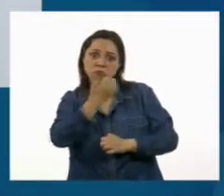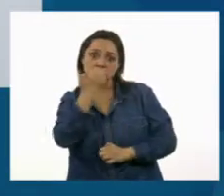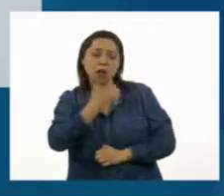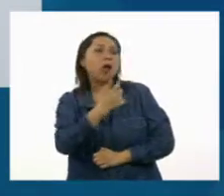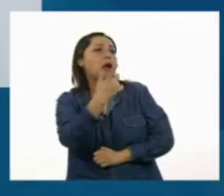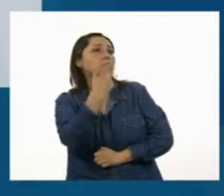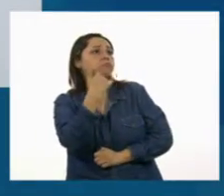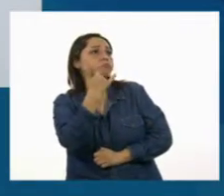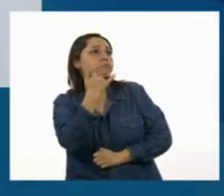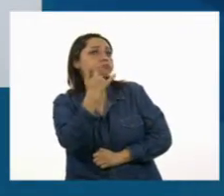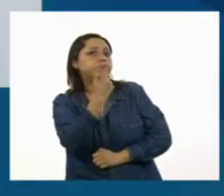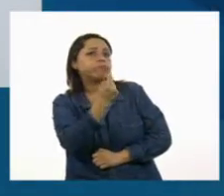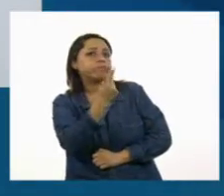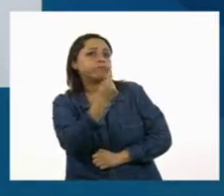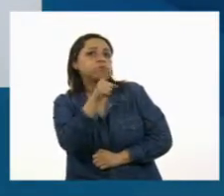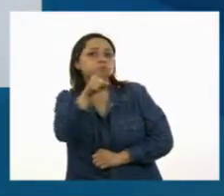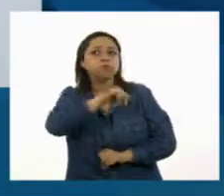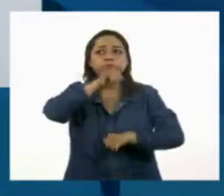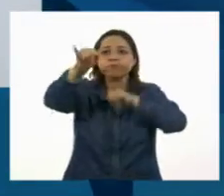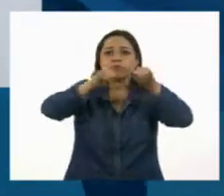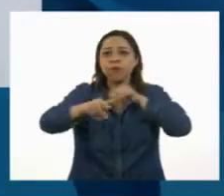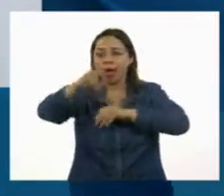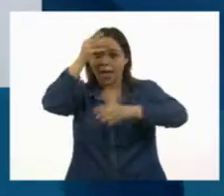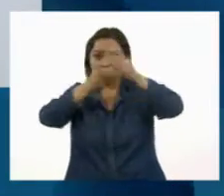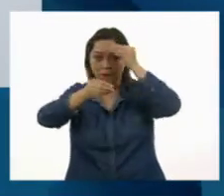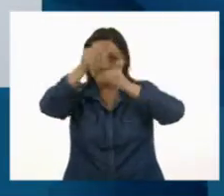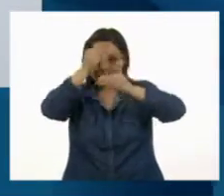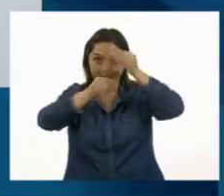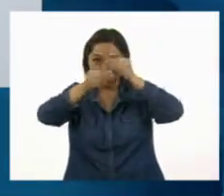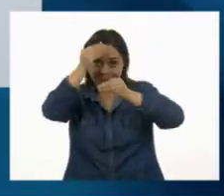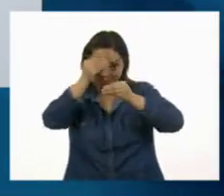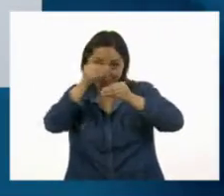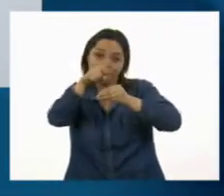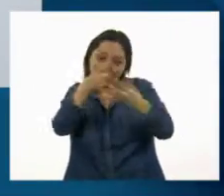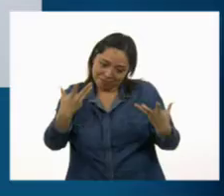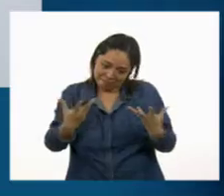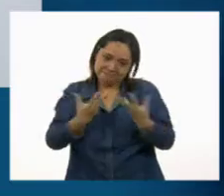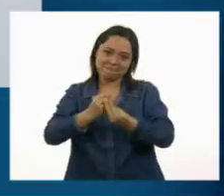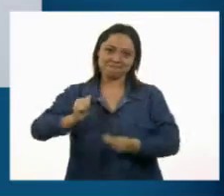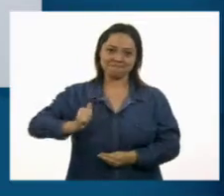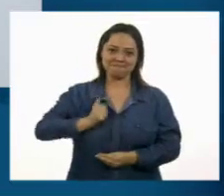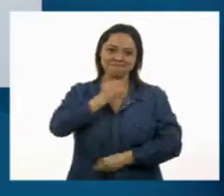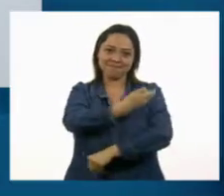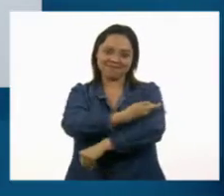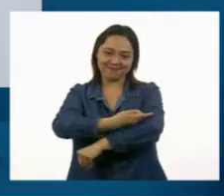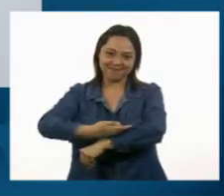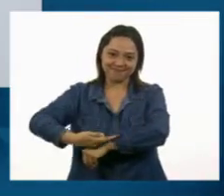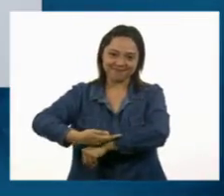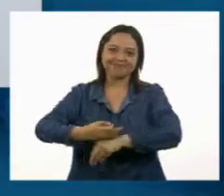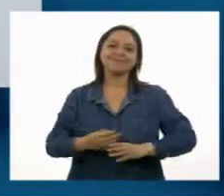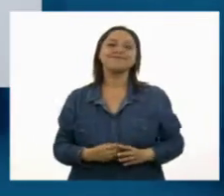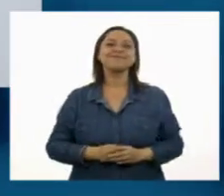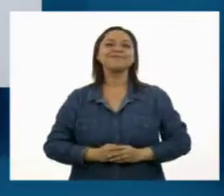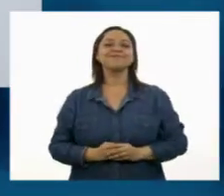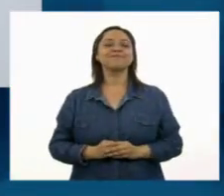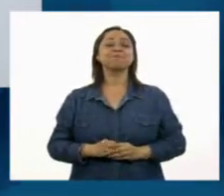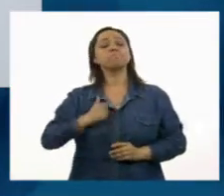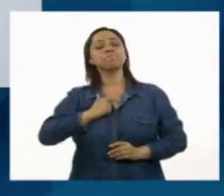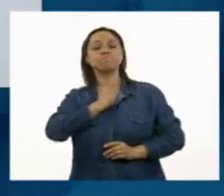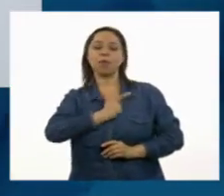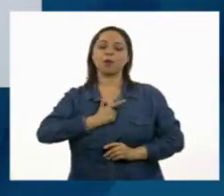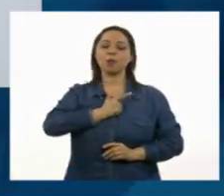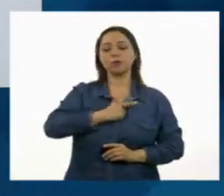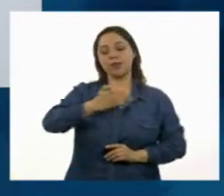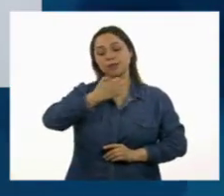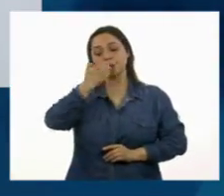seguir aprendiendo a la distancia. Y al mismo tiempo, estar con la familia. ¡Ja, ja, ja! Me gusta